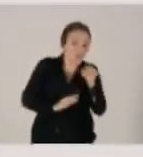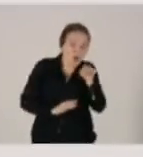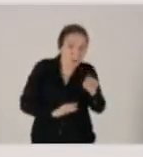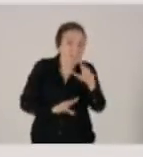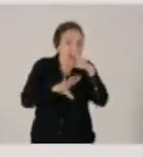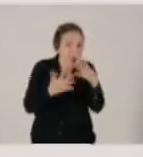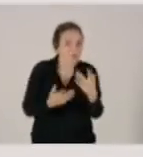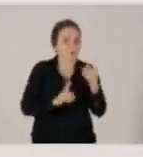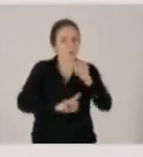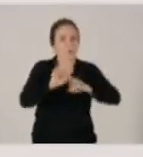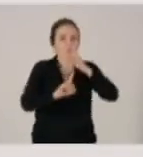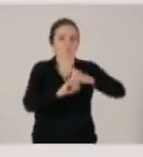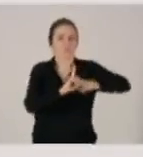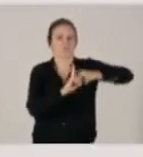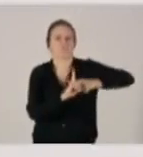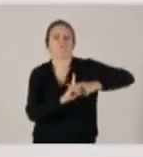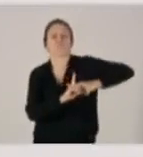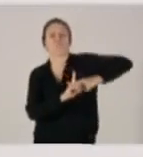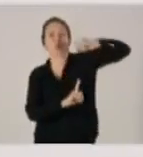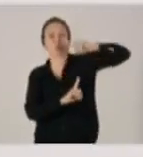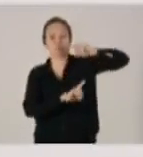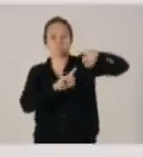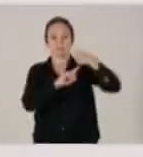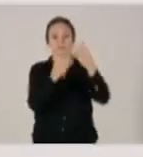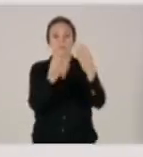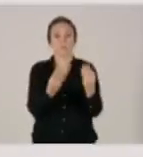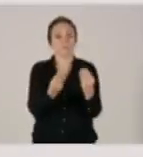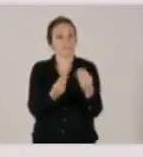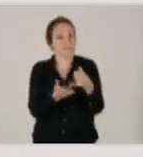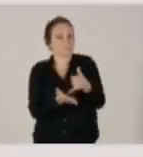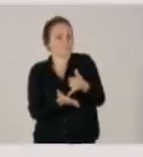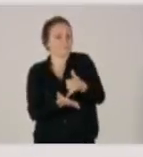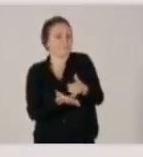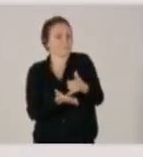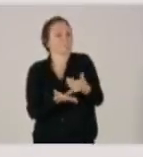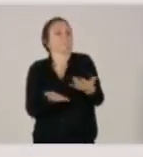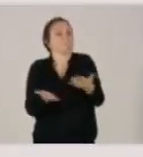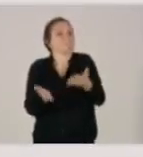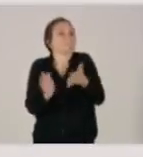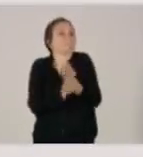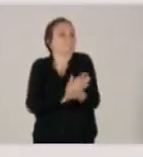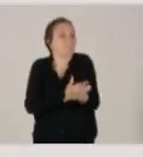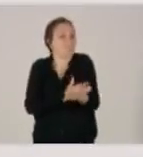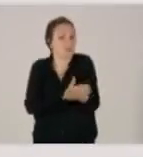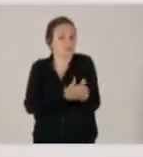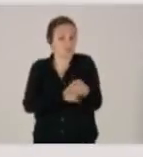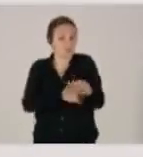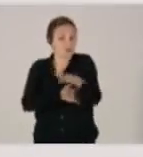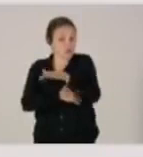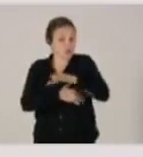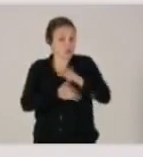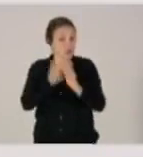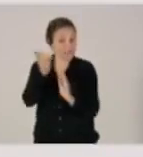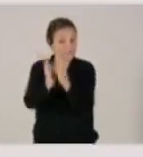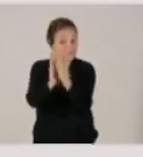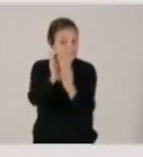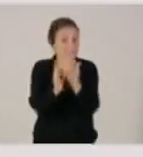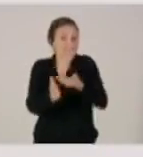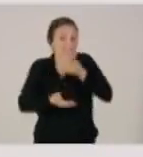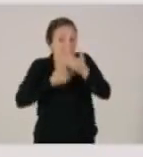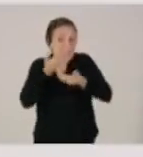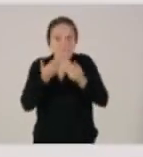que superan los 30 grados con humedades relativas bajas Eso hace que esos puntos calientes no se enfríen